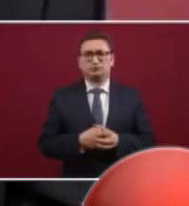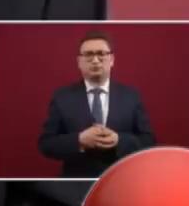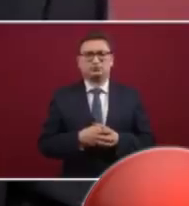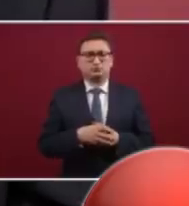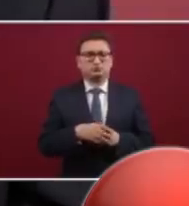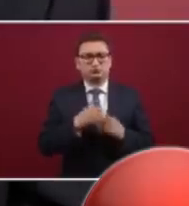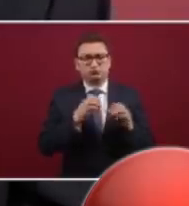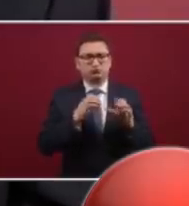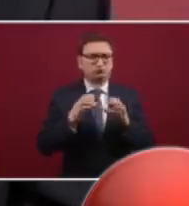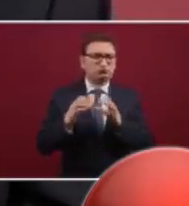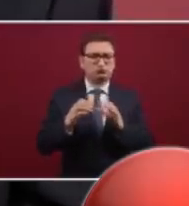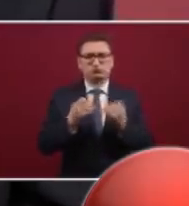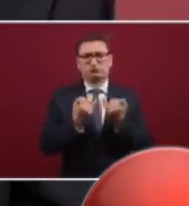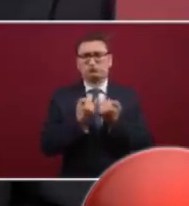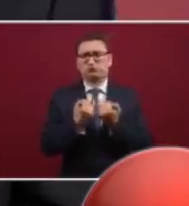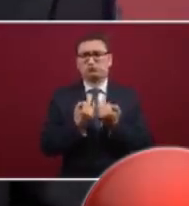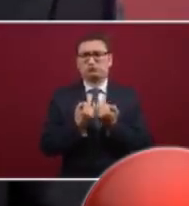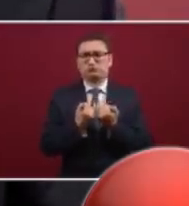cuidarse. Además,